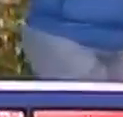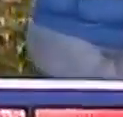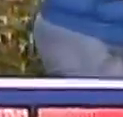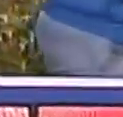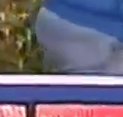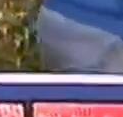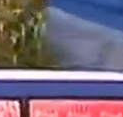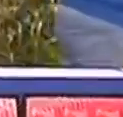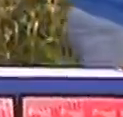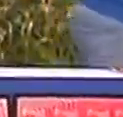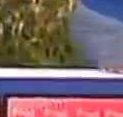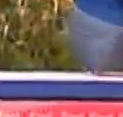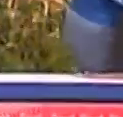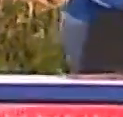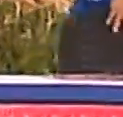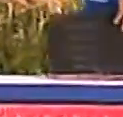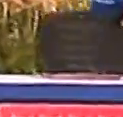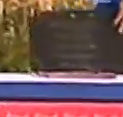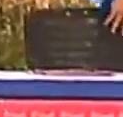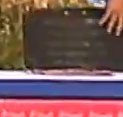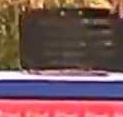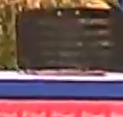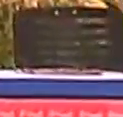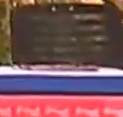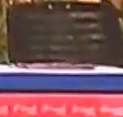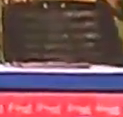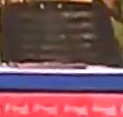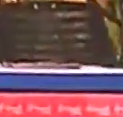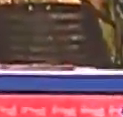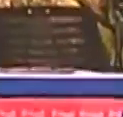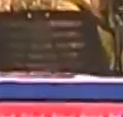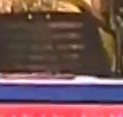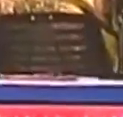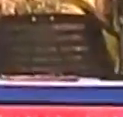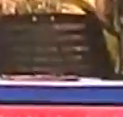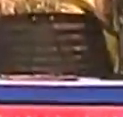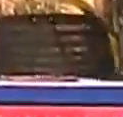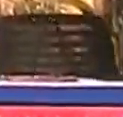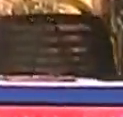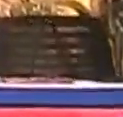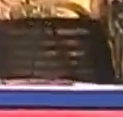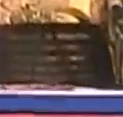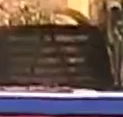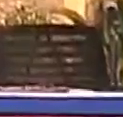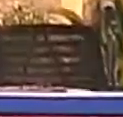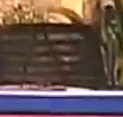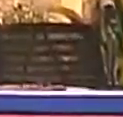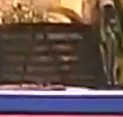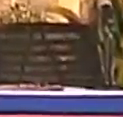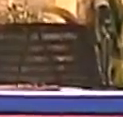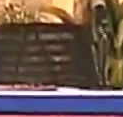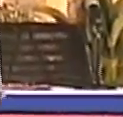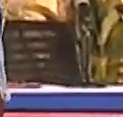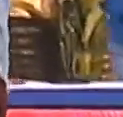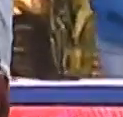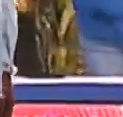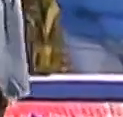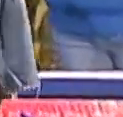La revolución de Chávez todavía sigue viva. Vámonos para la calle con la mano